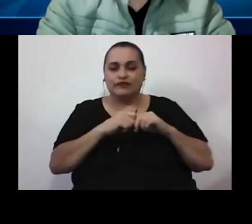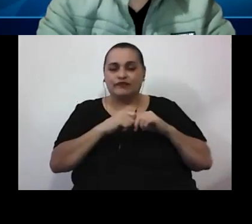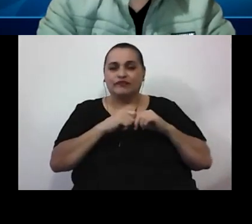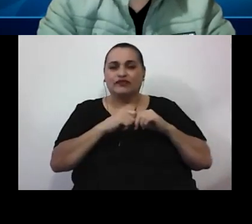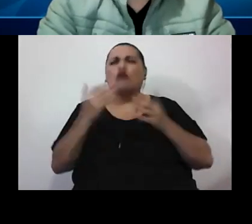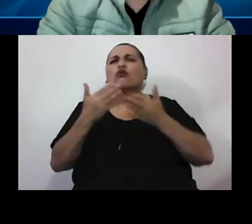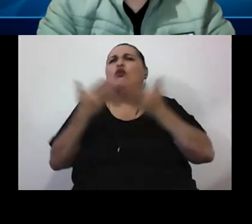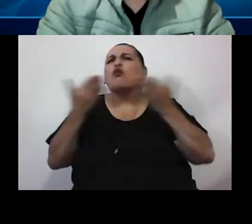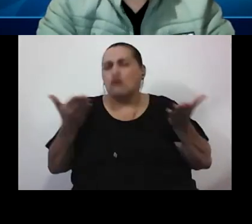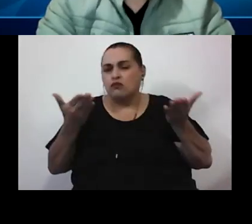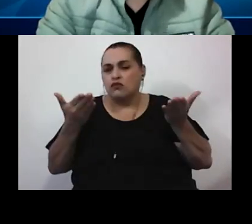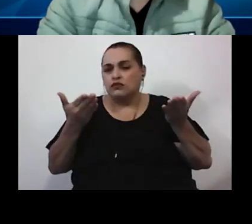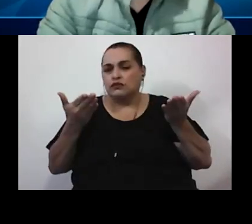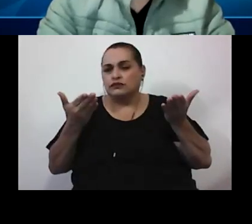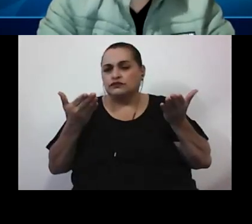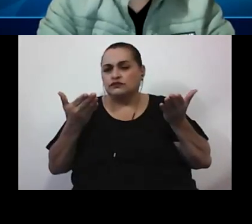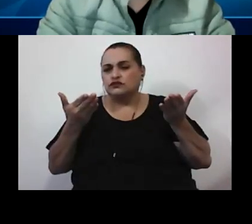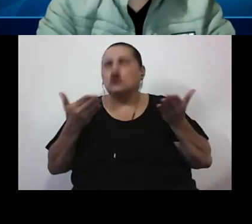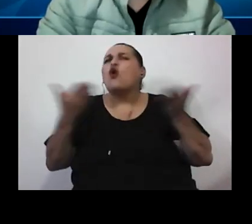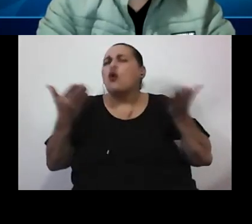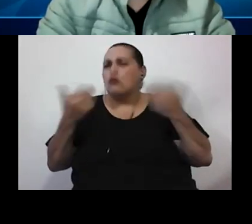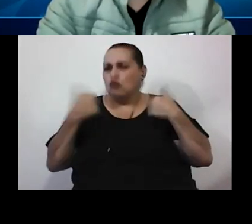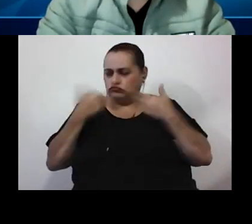¿Cómo? ¿Cómo le darías